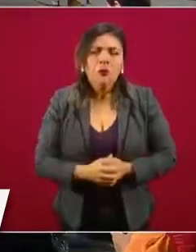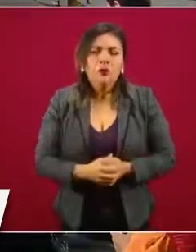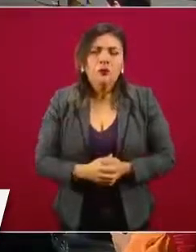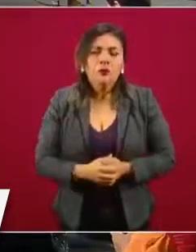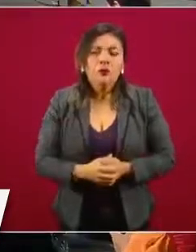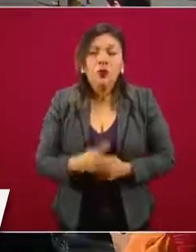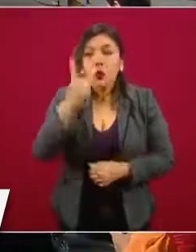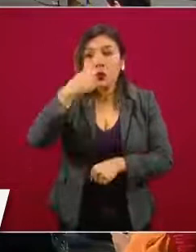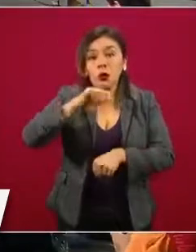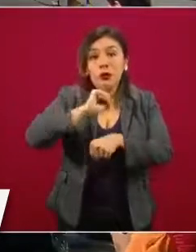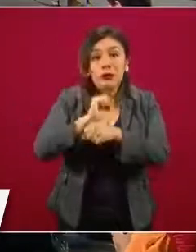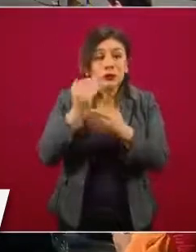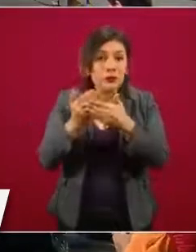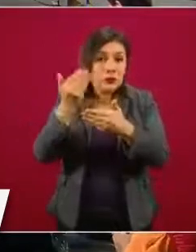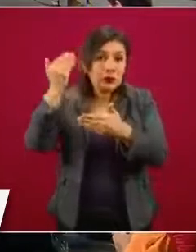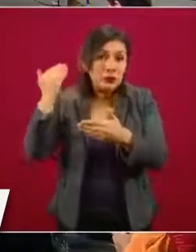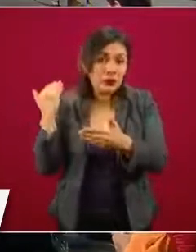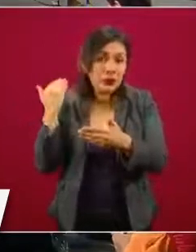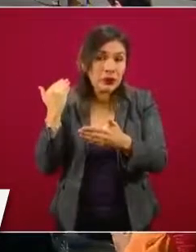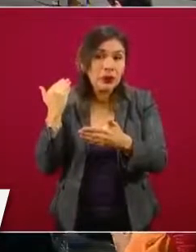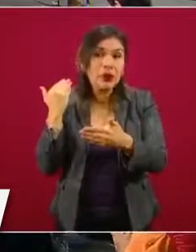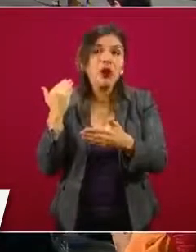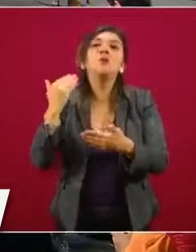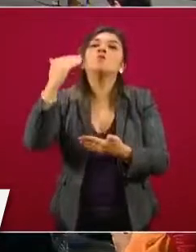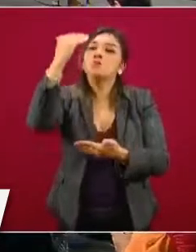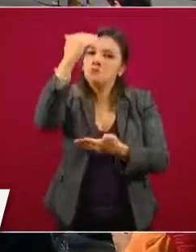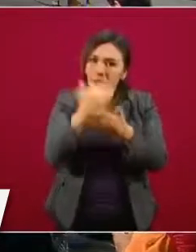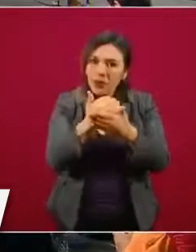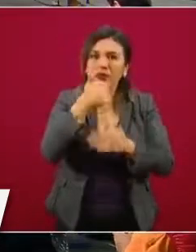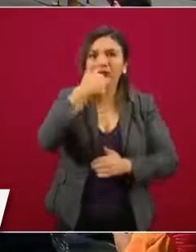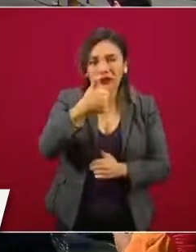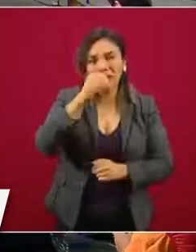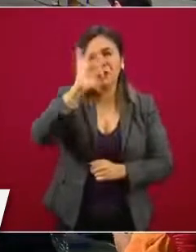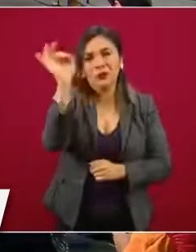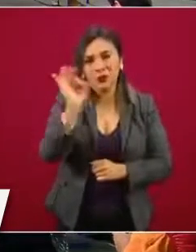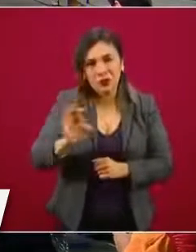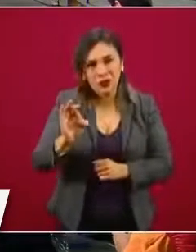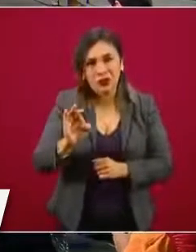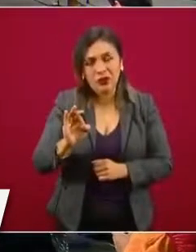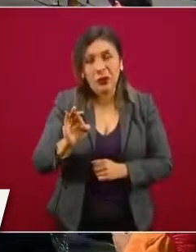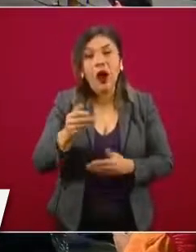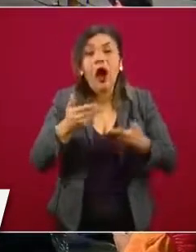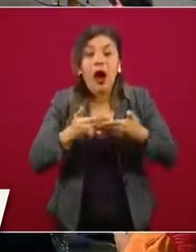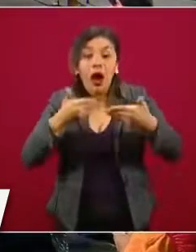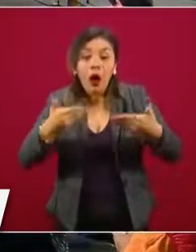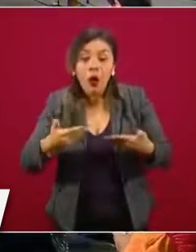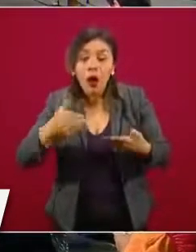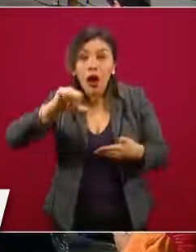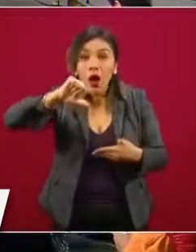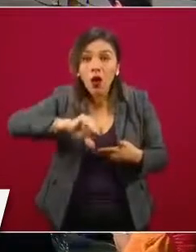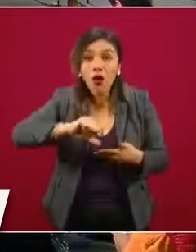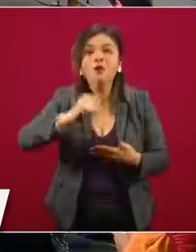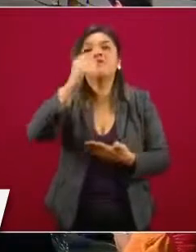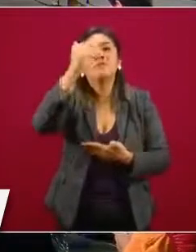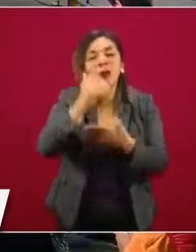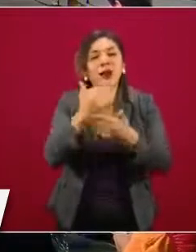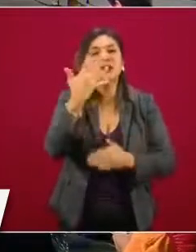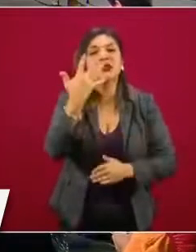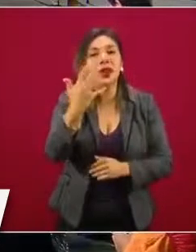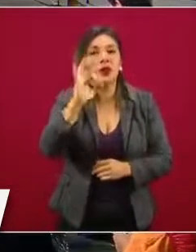La semana pasada bajó al 6 y ahora ya está en el 5,